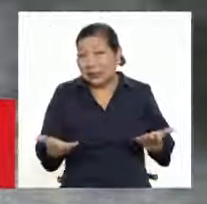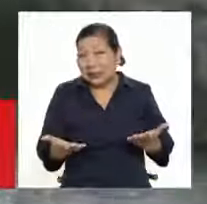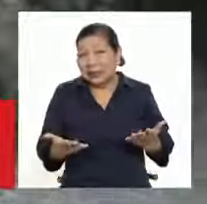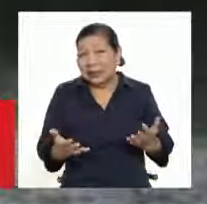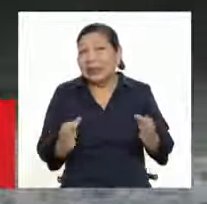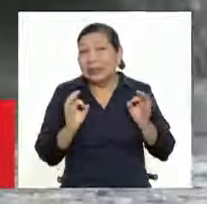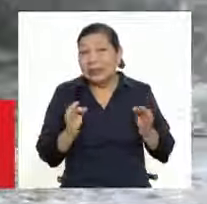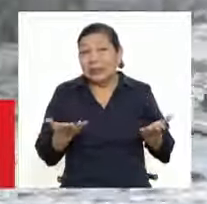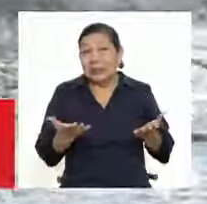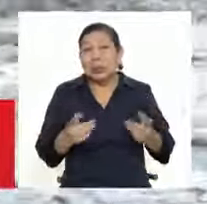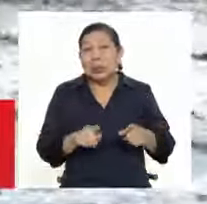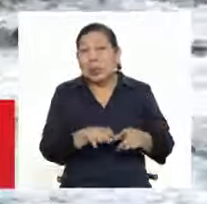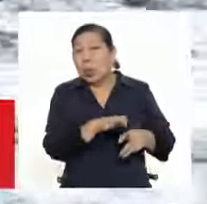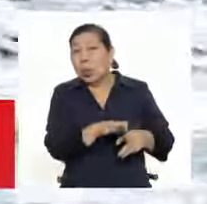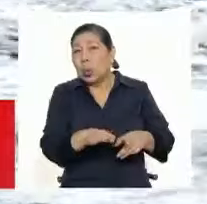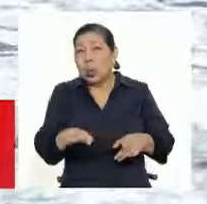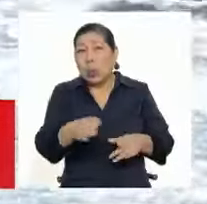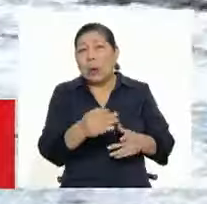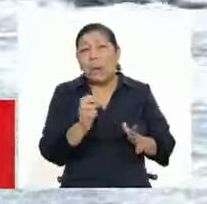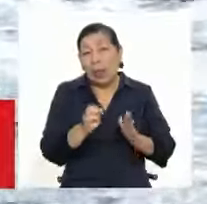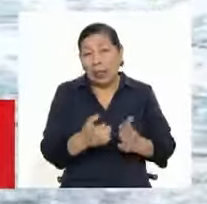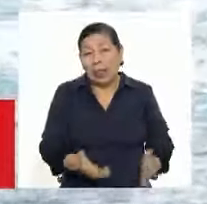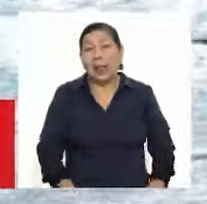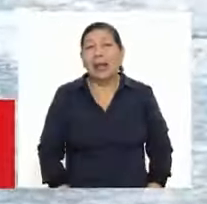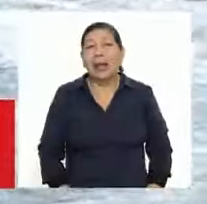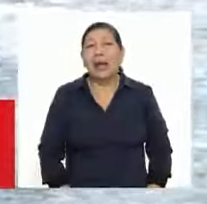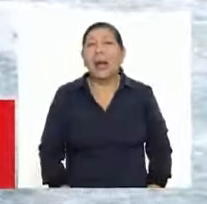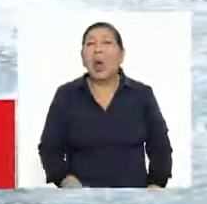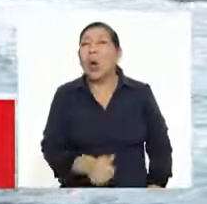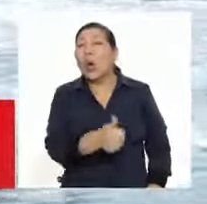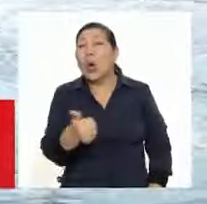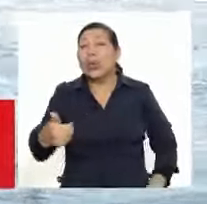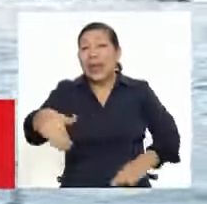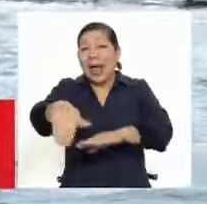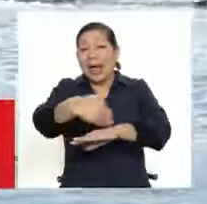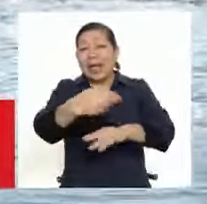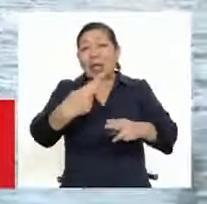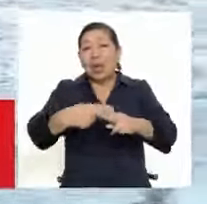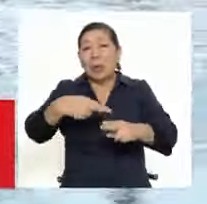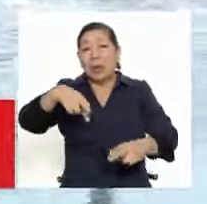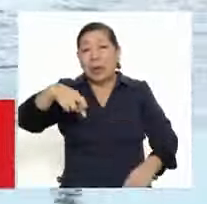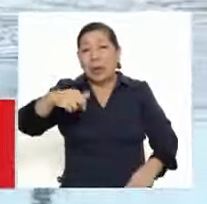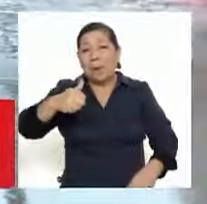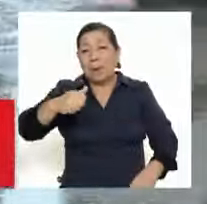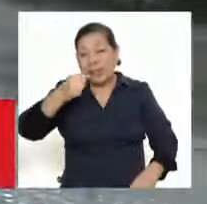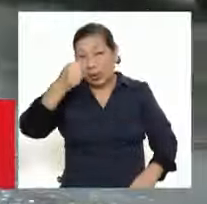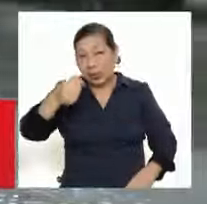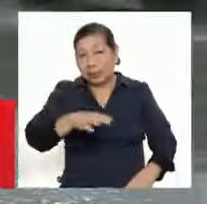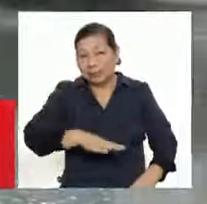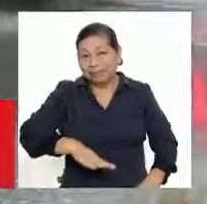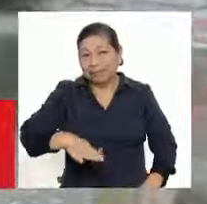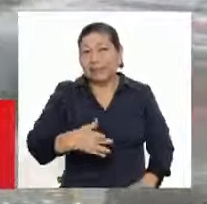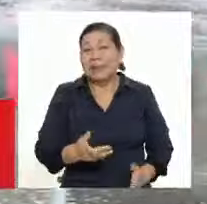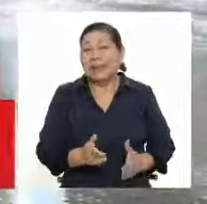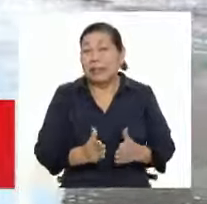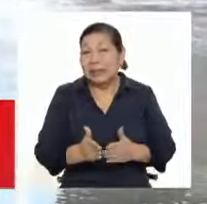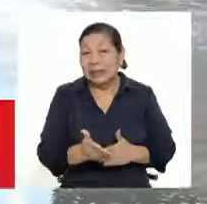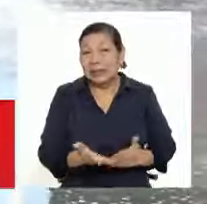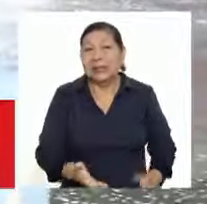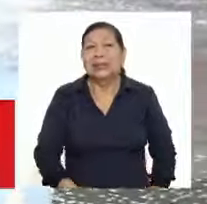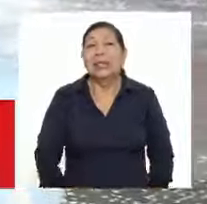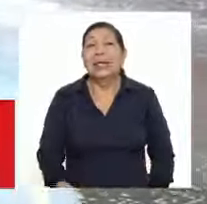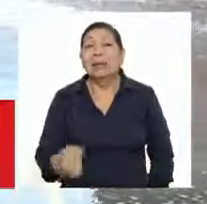pueden todavía tomar algunas rutas alternas, por ejemplo la avenida Pachacútec, porque esta es la situación, sino que van a tener que atravesar. Allá